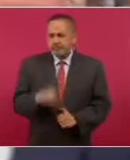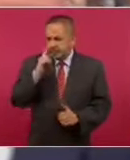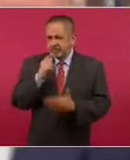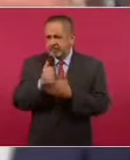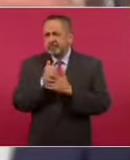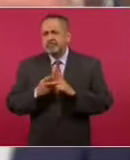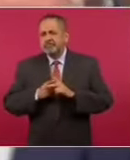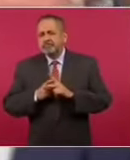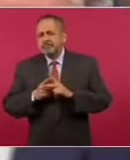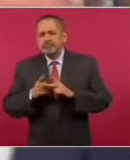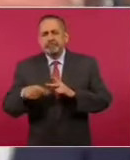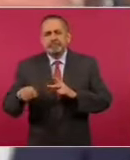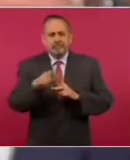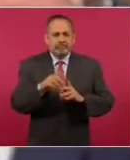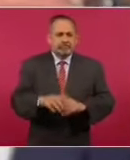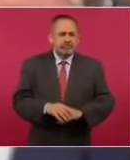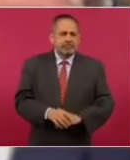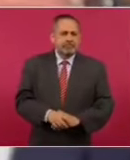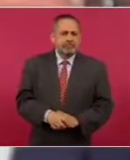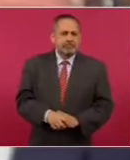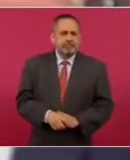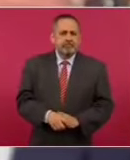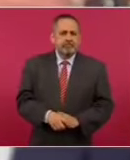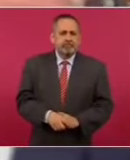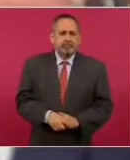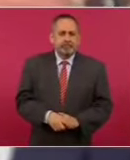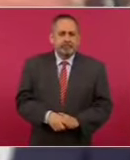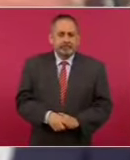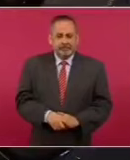Ayúdenme. Sí.